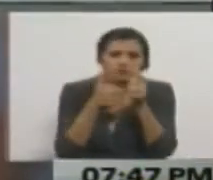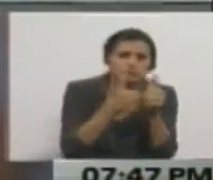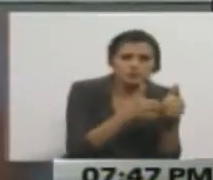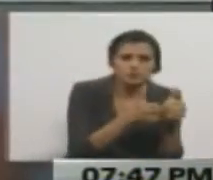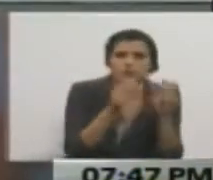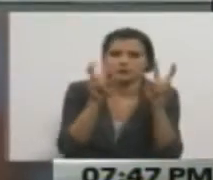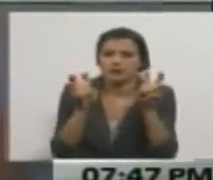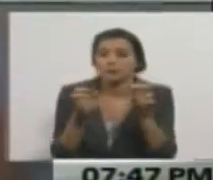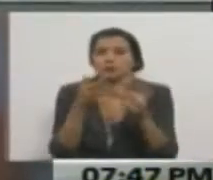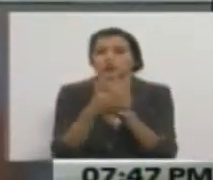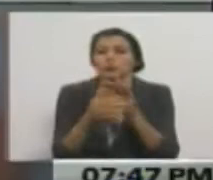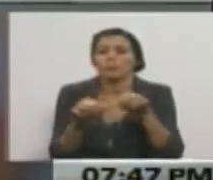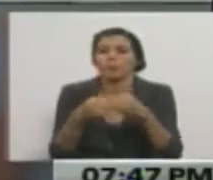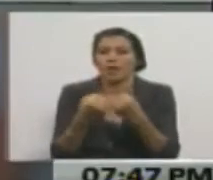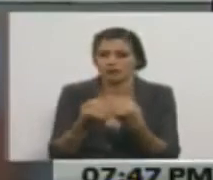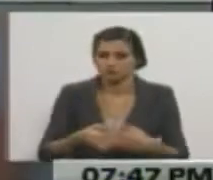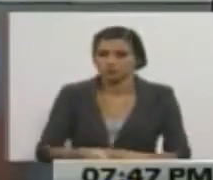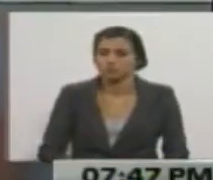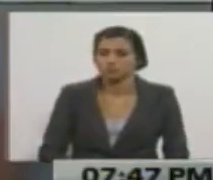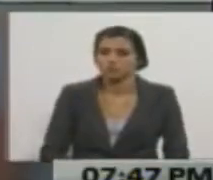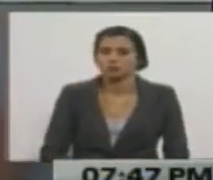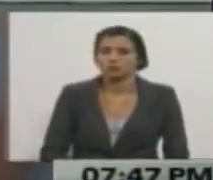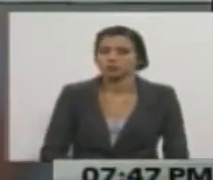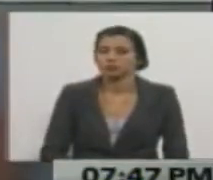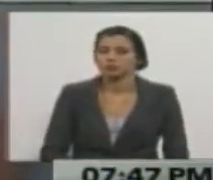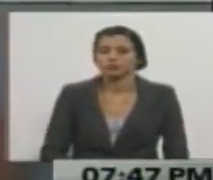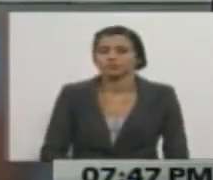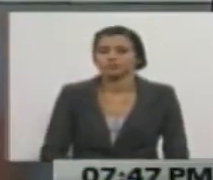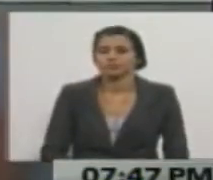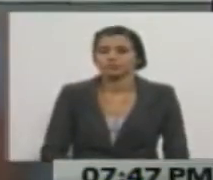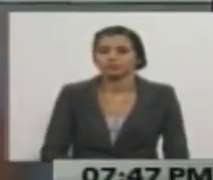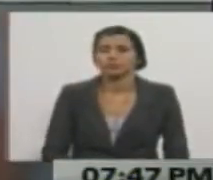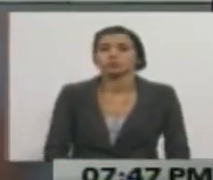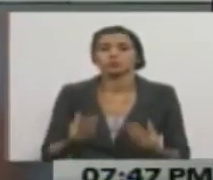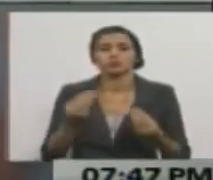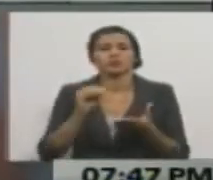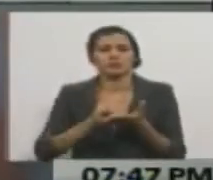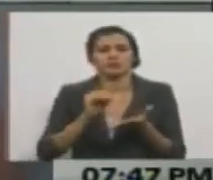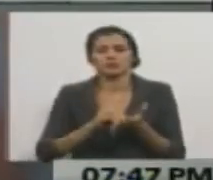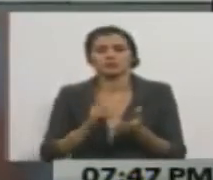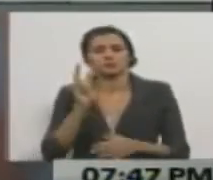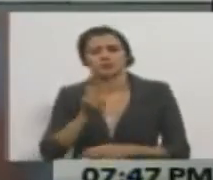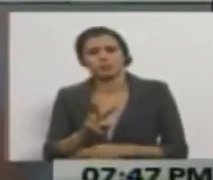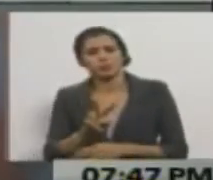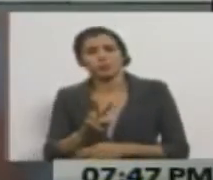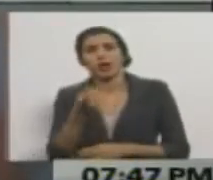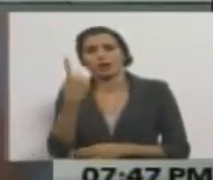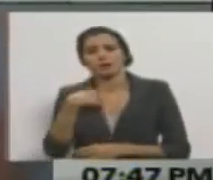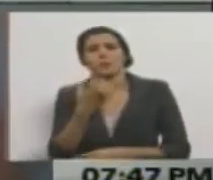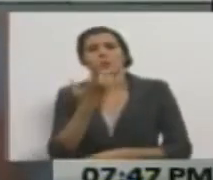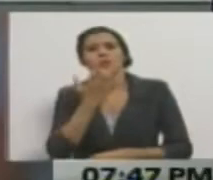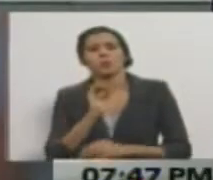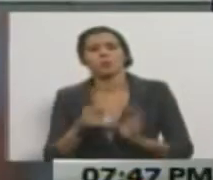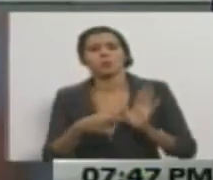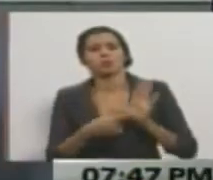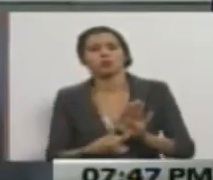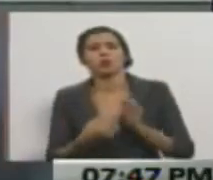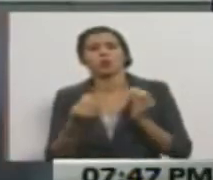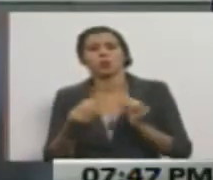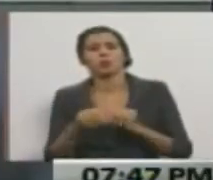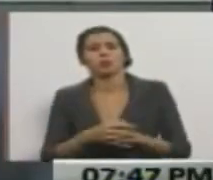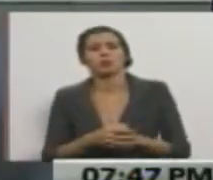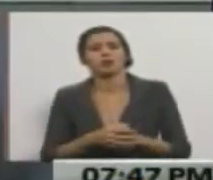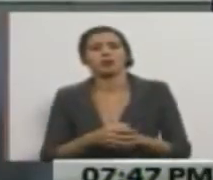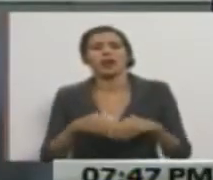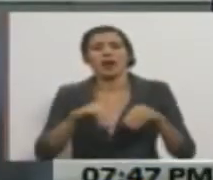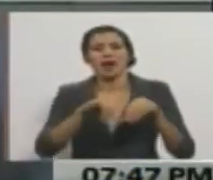detrás del tema. Y realmente es inmoral lo que muchas veces sucede. Ayer, por ejemplo, mostrábamos cómo se desviaba la harina